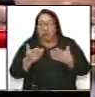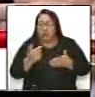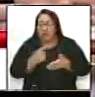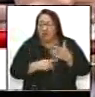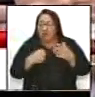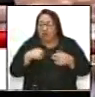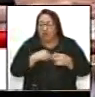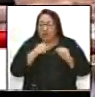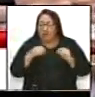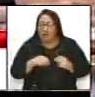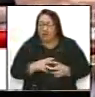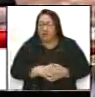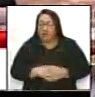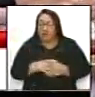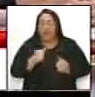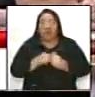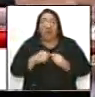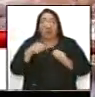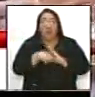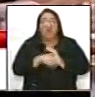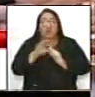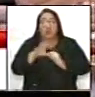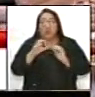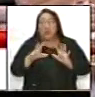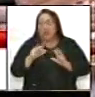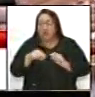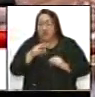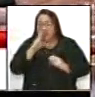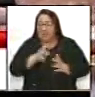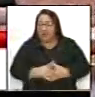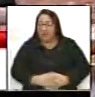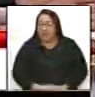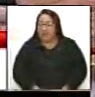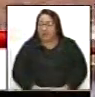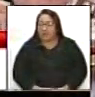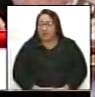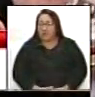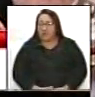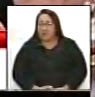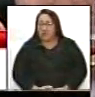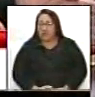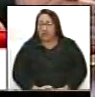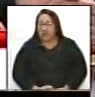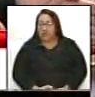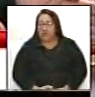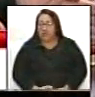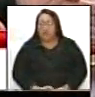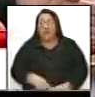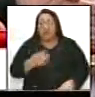estemos en el feminicidio número 58 en el Perú. No hay derecho. Hay una ley,